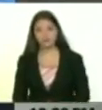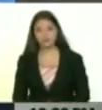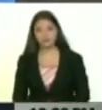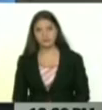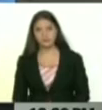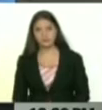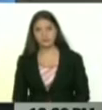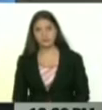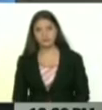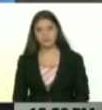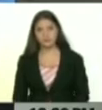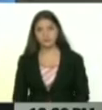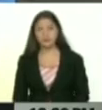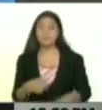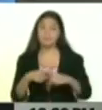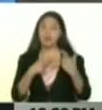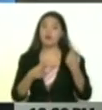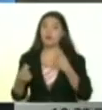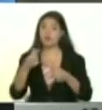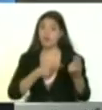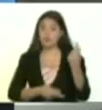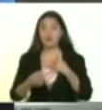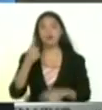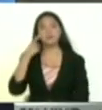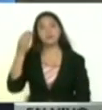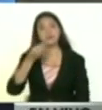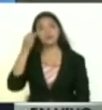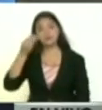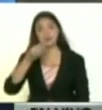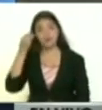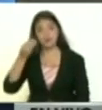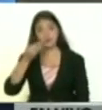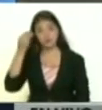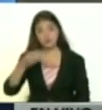así como también la economía. Pensamos que